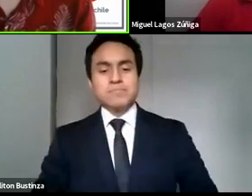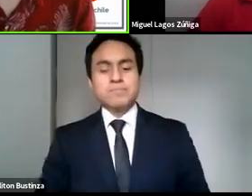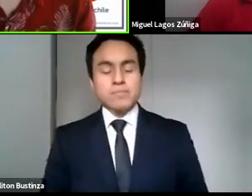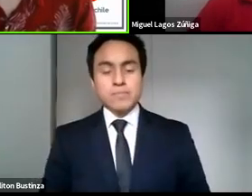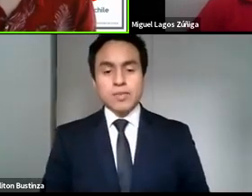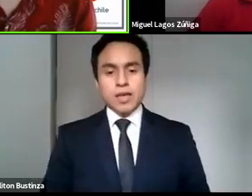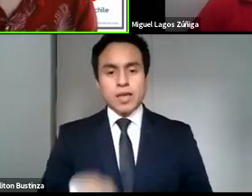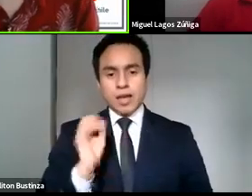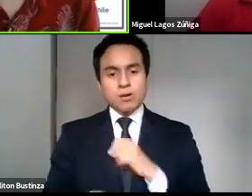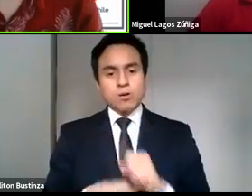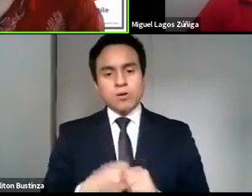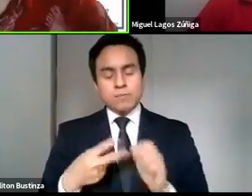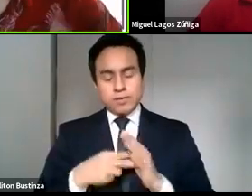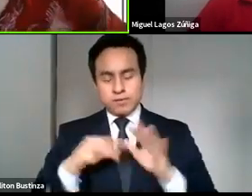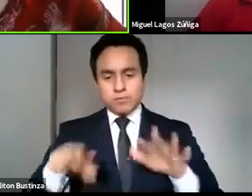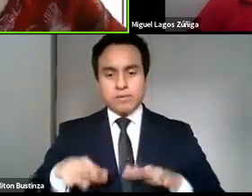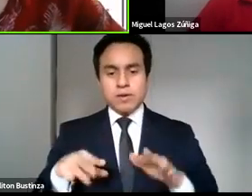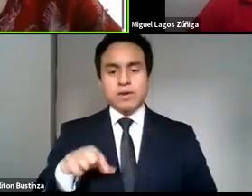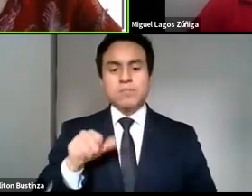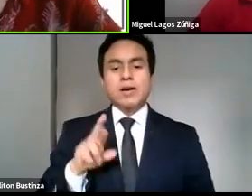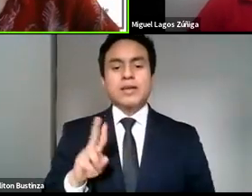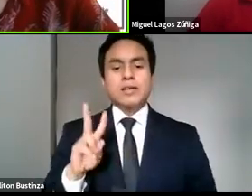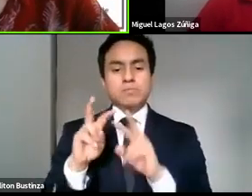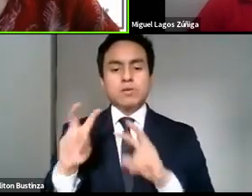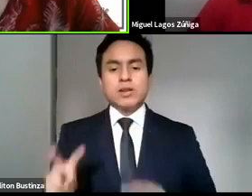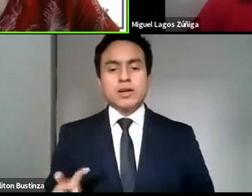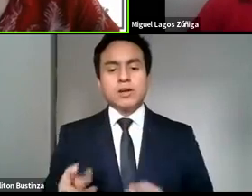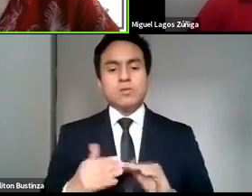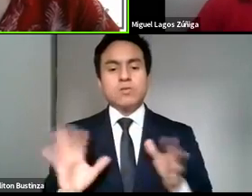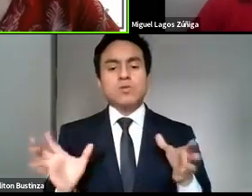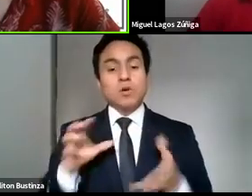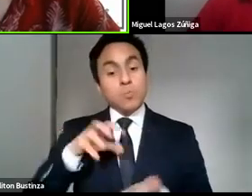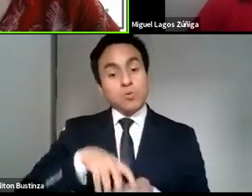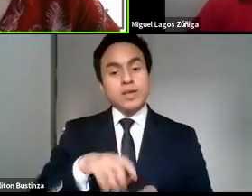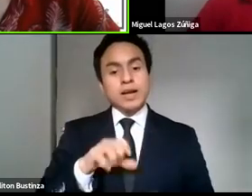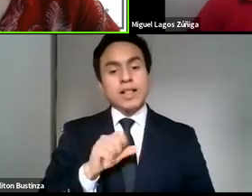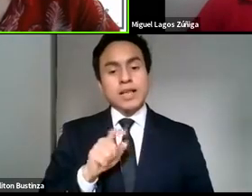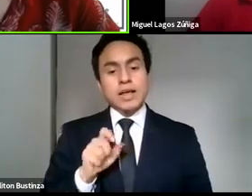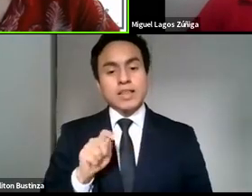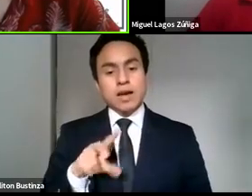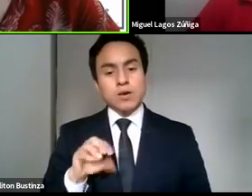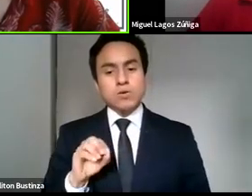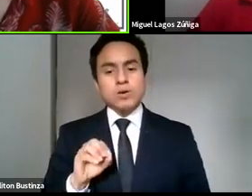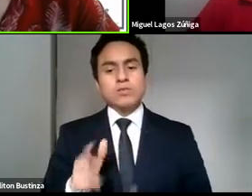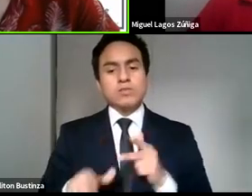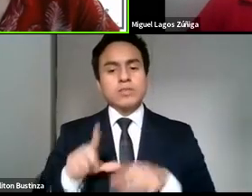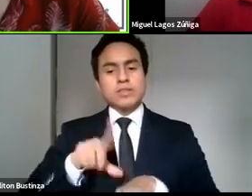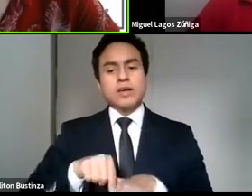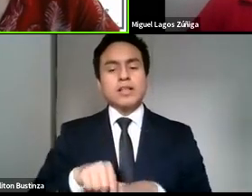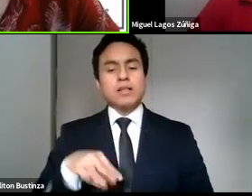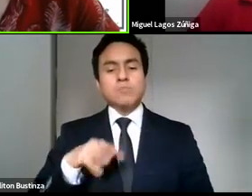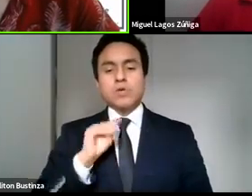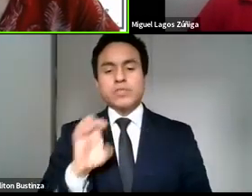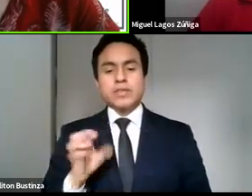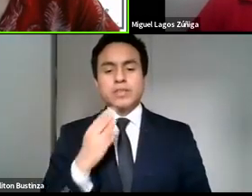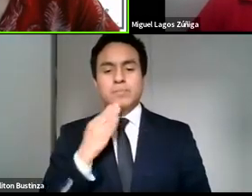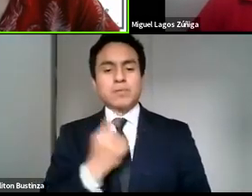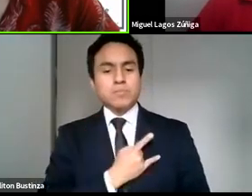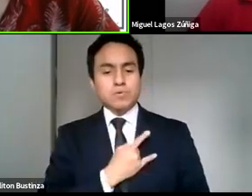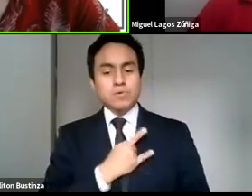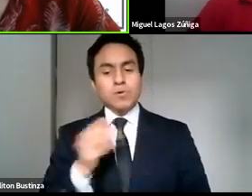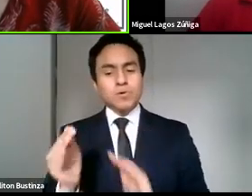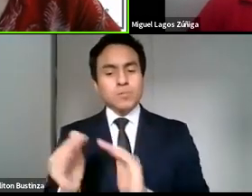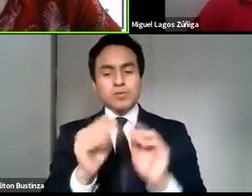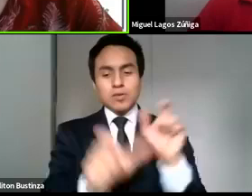Durante el año 2019, el Par explora en las comunas de Calera de Tango, Estación Central, El Monte y Maipú, y junto a los vecinos de esas